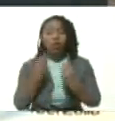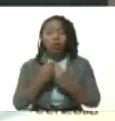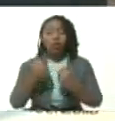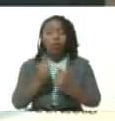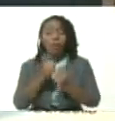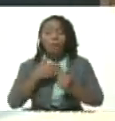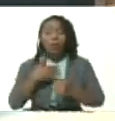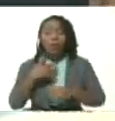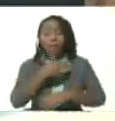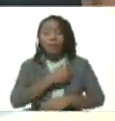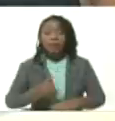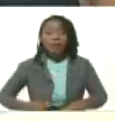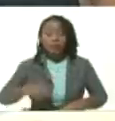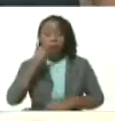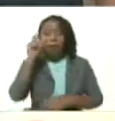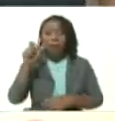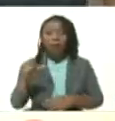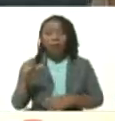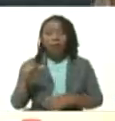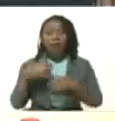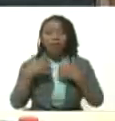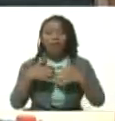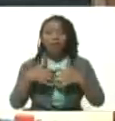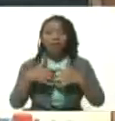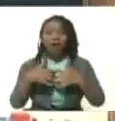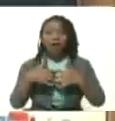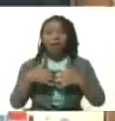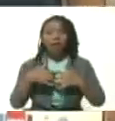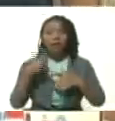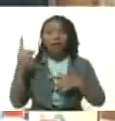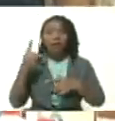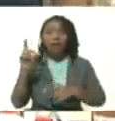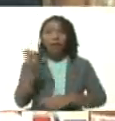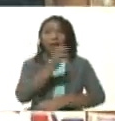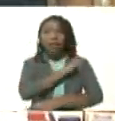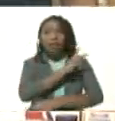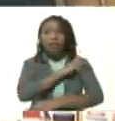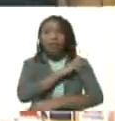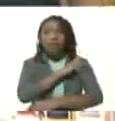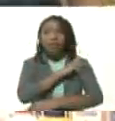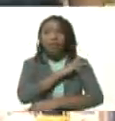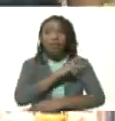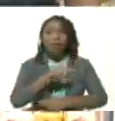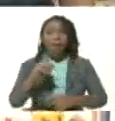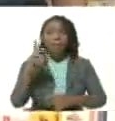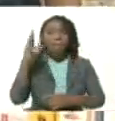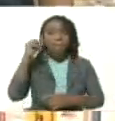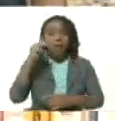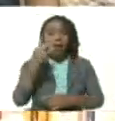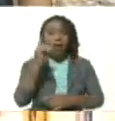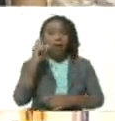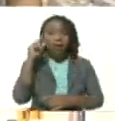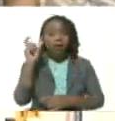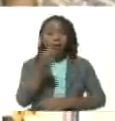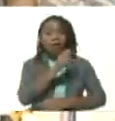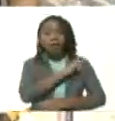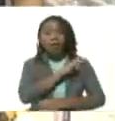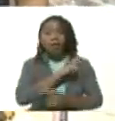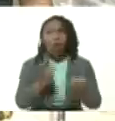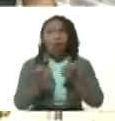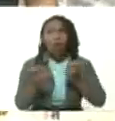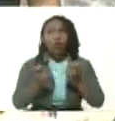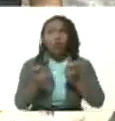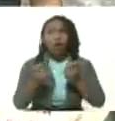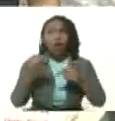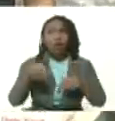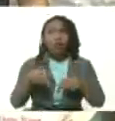hermano presidente, Omar Hernández, presidente de la planta, Jorge Hernández, gerente de la planta, María Márquez, gerente y regente, control de calidad de la